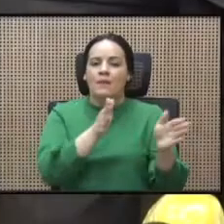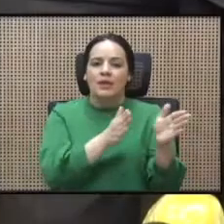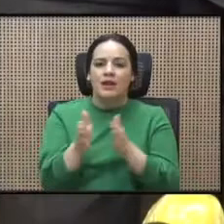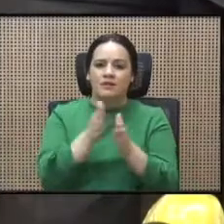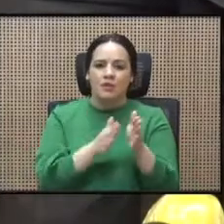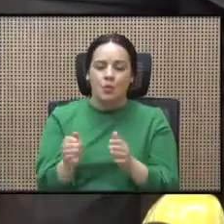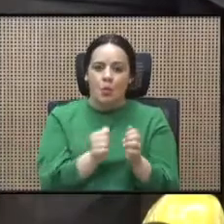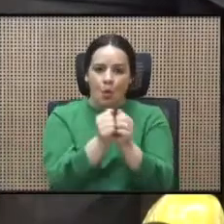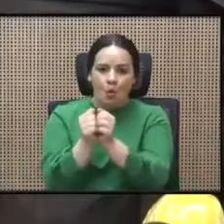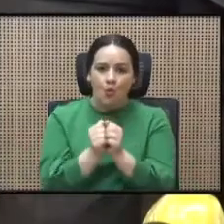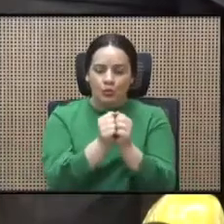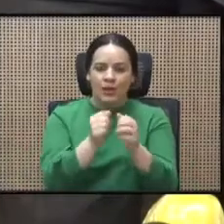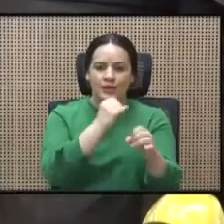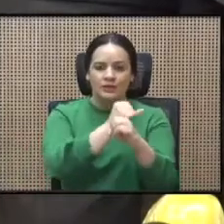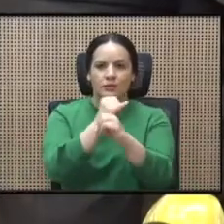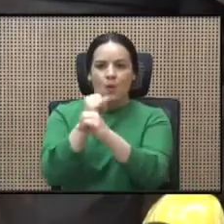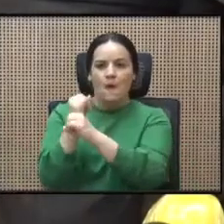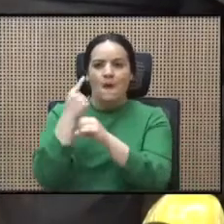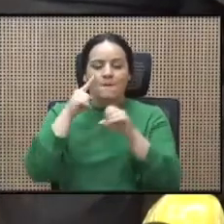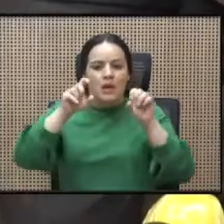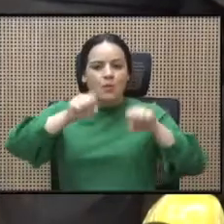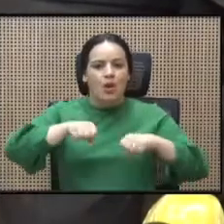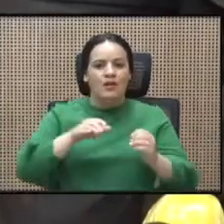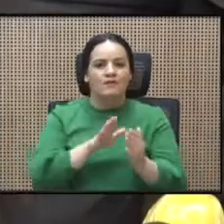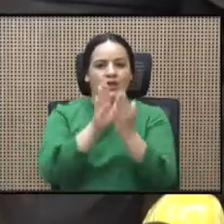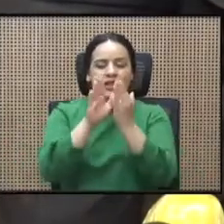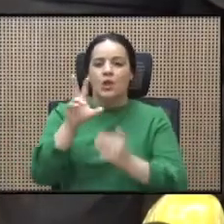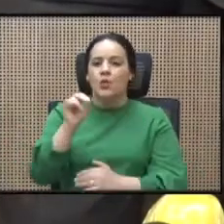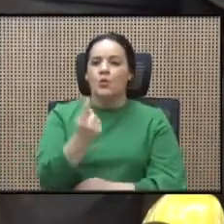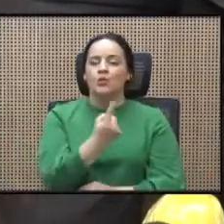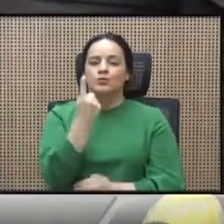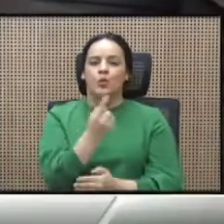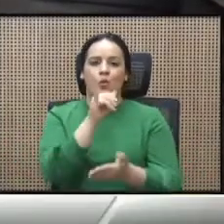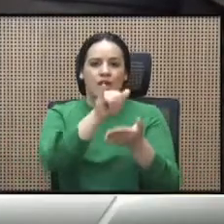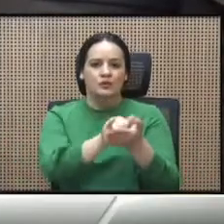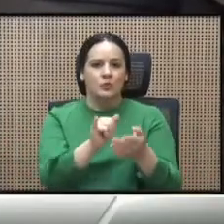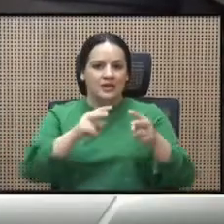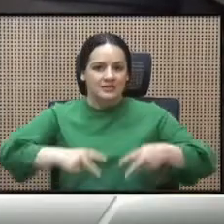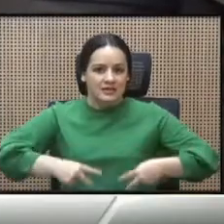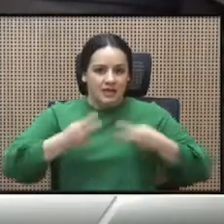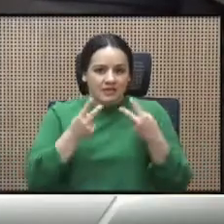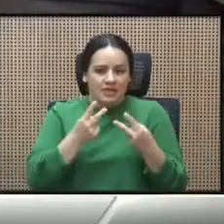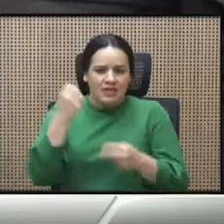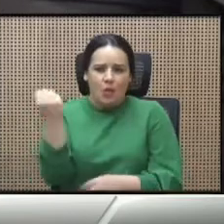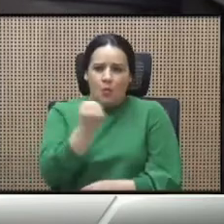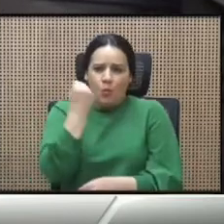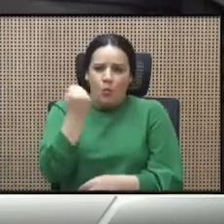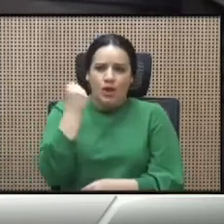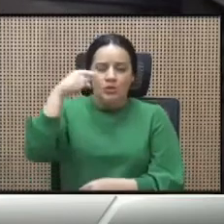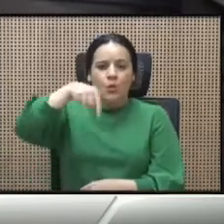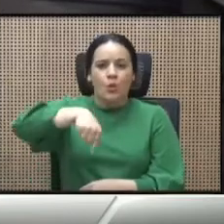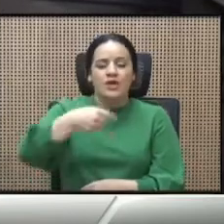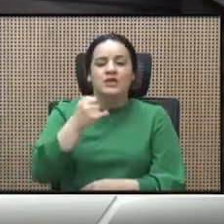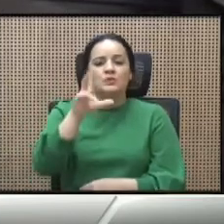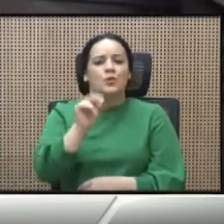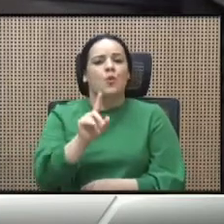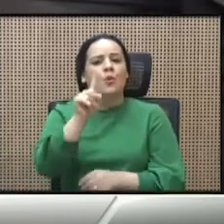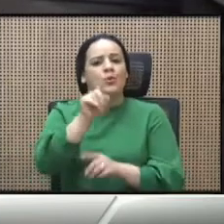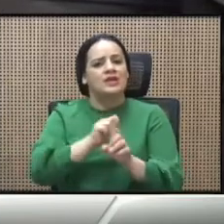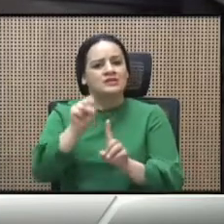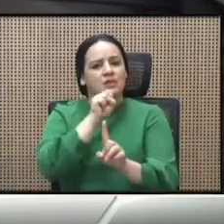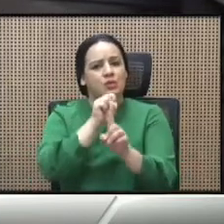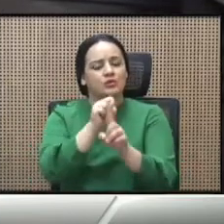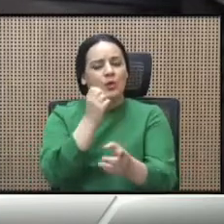la diputada de la fracción de nueva república carmen champ propone aumentar de 10 a 30 años el plazo de prescripción